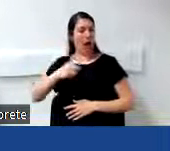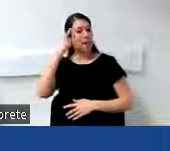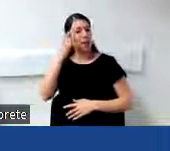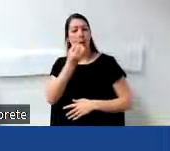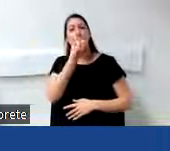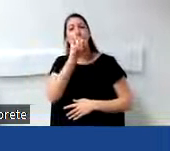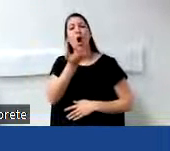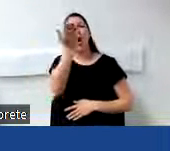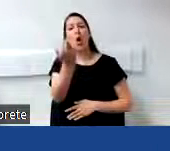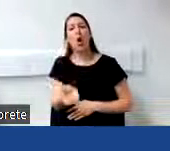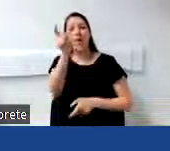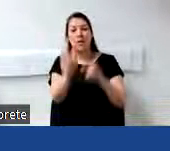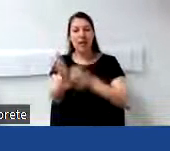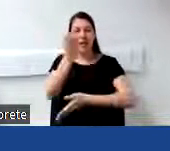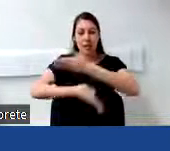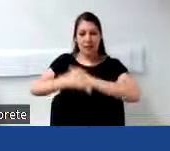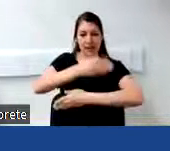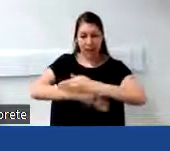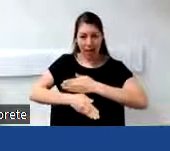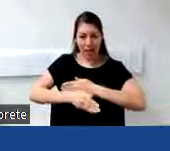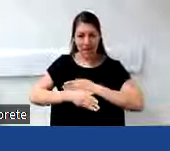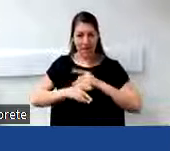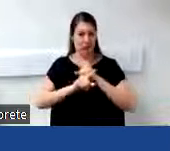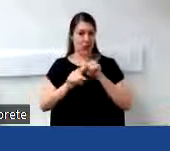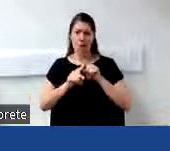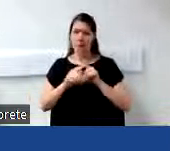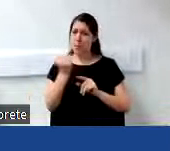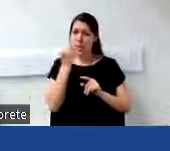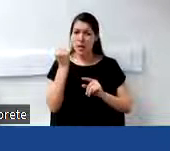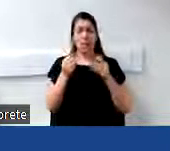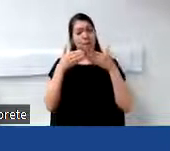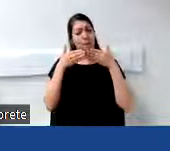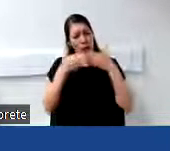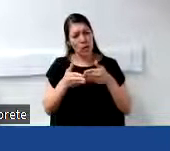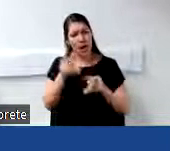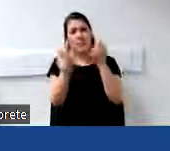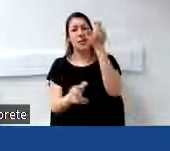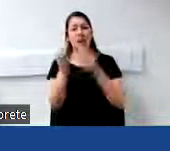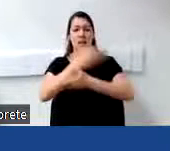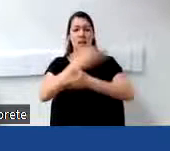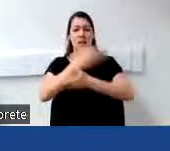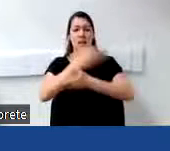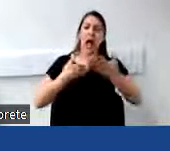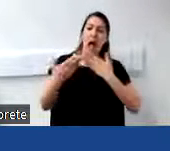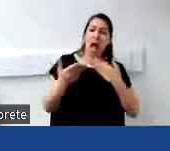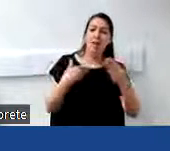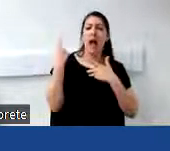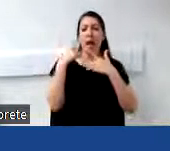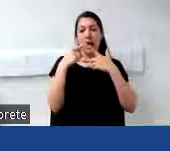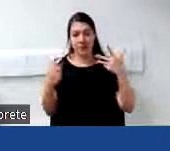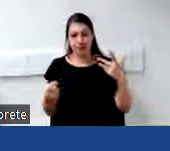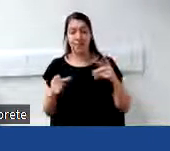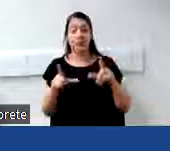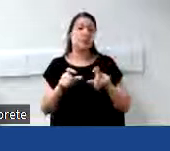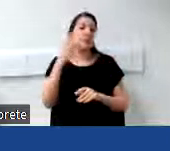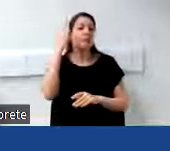favorecer y no le consulto, ¿no? Por supuesto que sabemos que el lugar no es accesible en lo físico, va